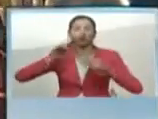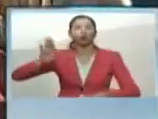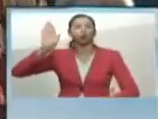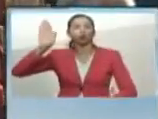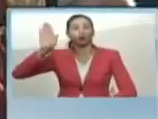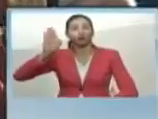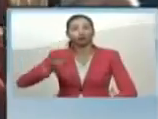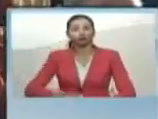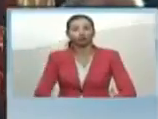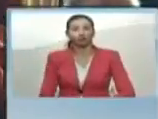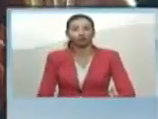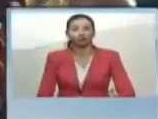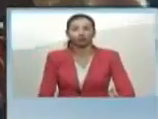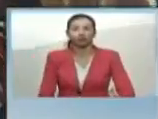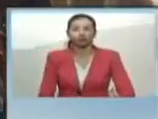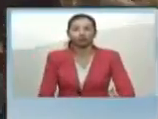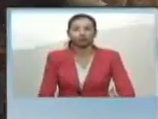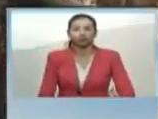lo juramos.